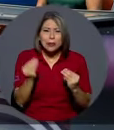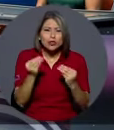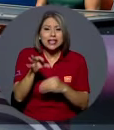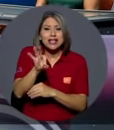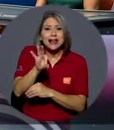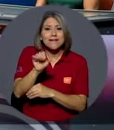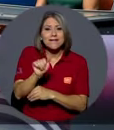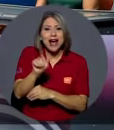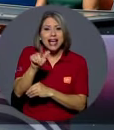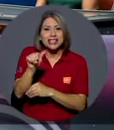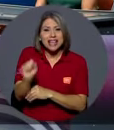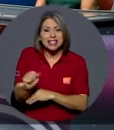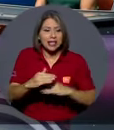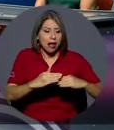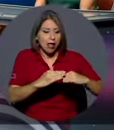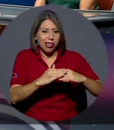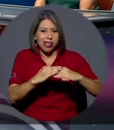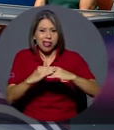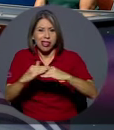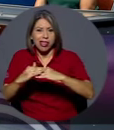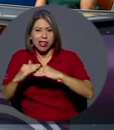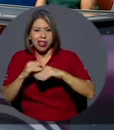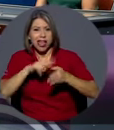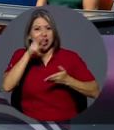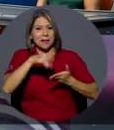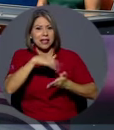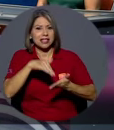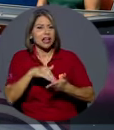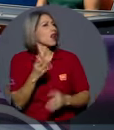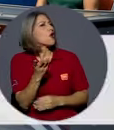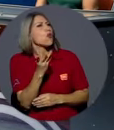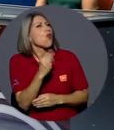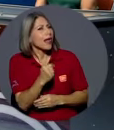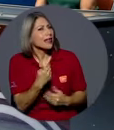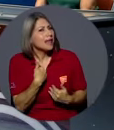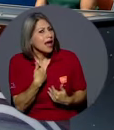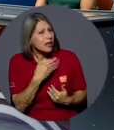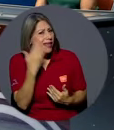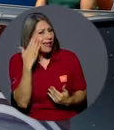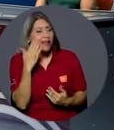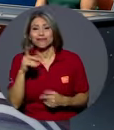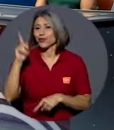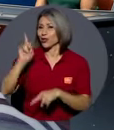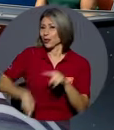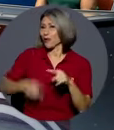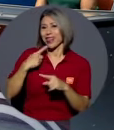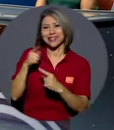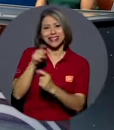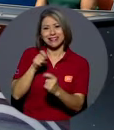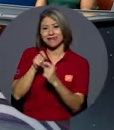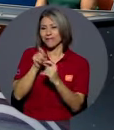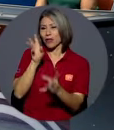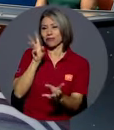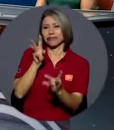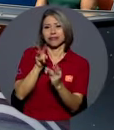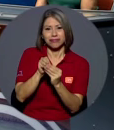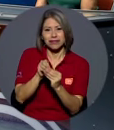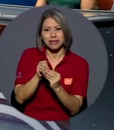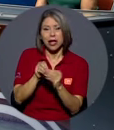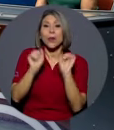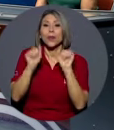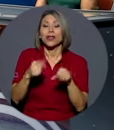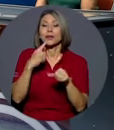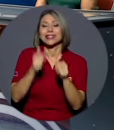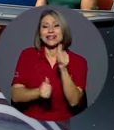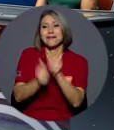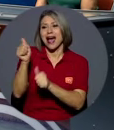de fallas que hay en el Valle Central corresponde... ¿Cuántas hay? ¿Tienen una idea? No se puede decir cuántas hay realmente, porque podríamos decir que inclusive que